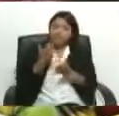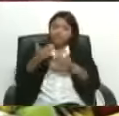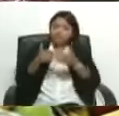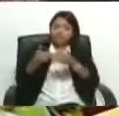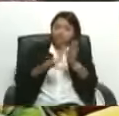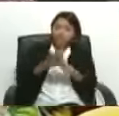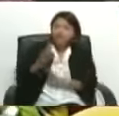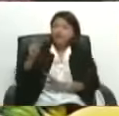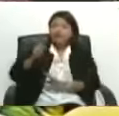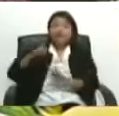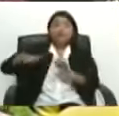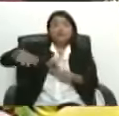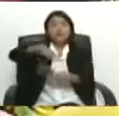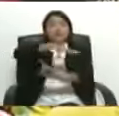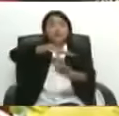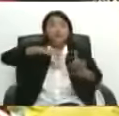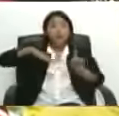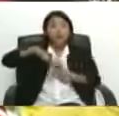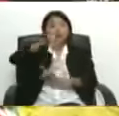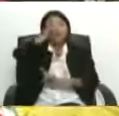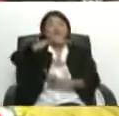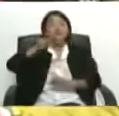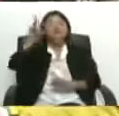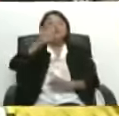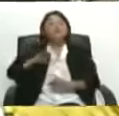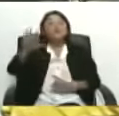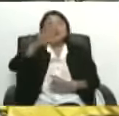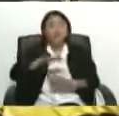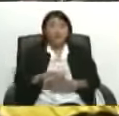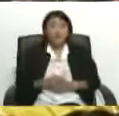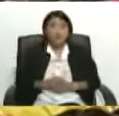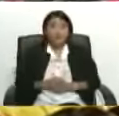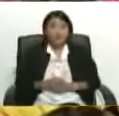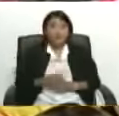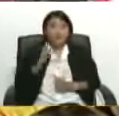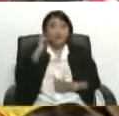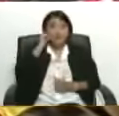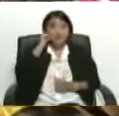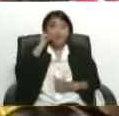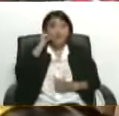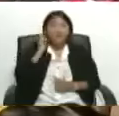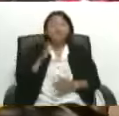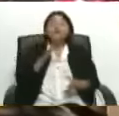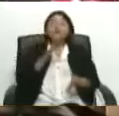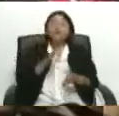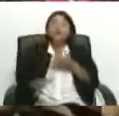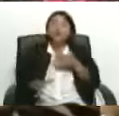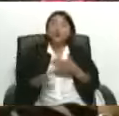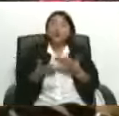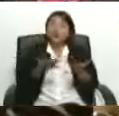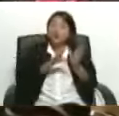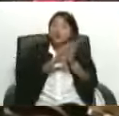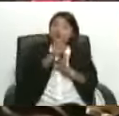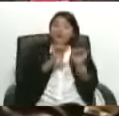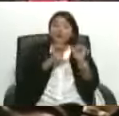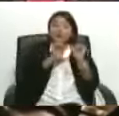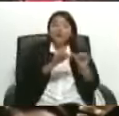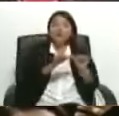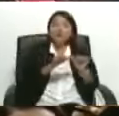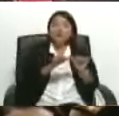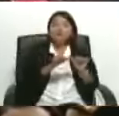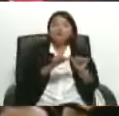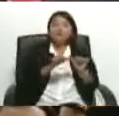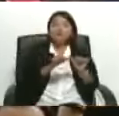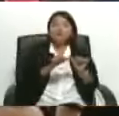las necesidades individuales y colectivas de los venezolanos y venezolanas sobre las bases de un desarrollo sustentable y